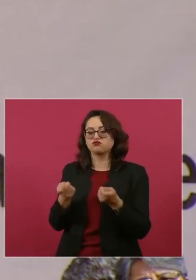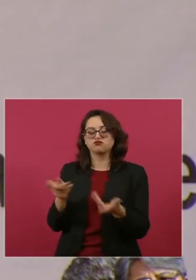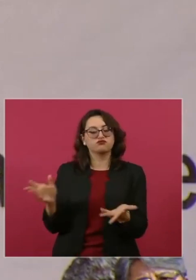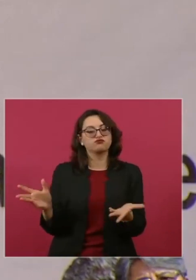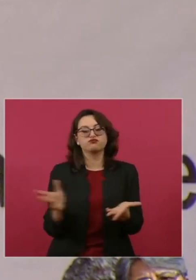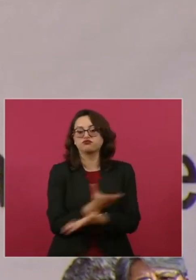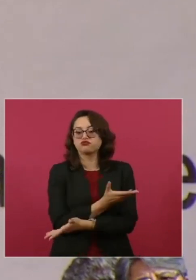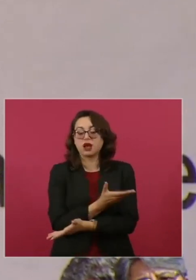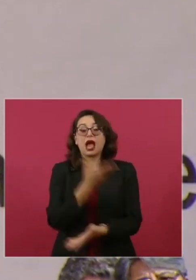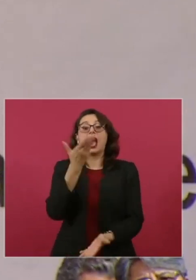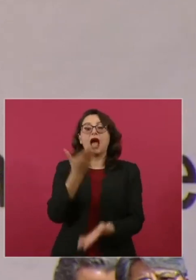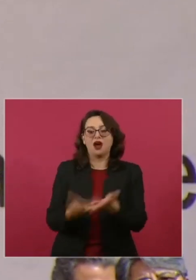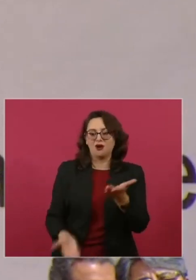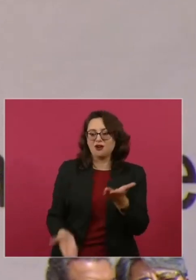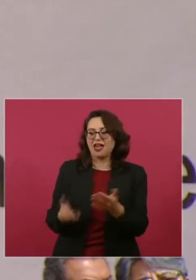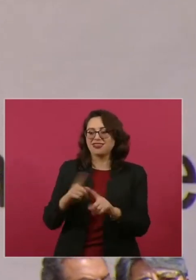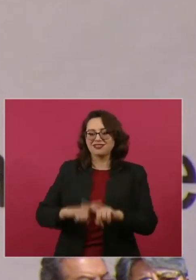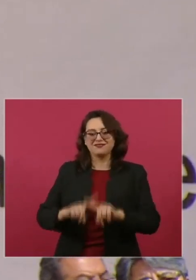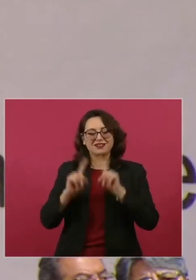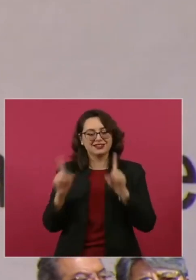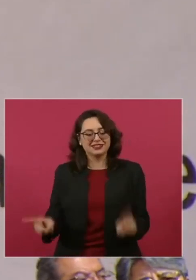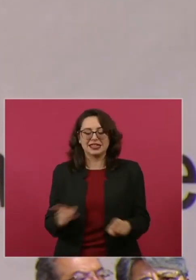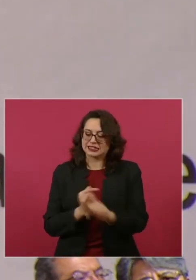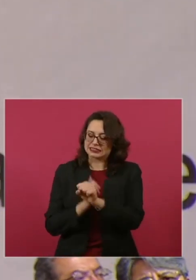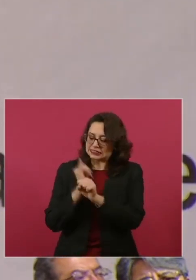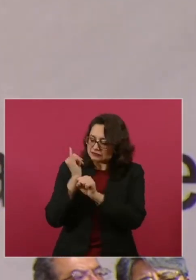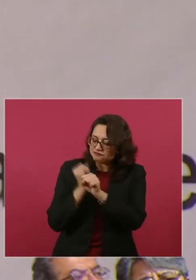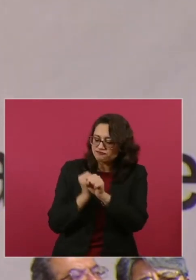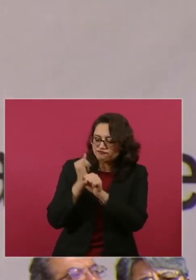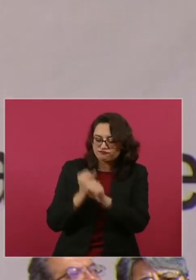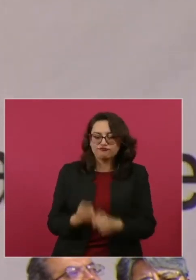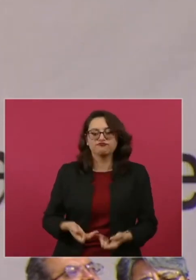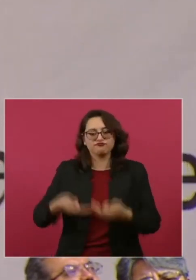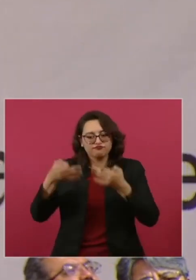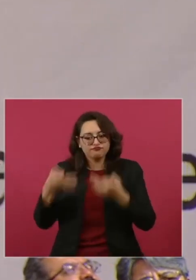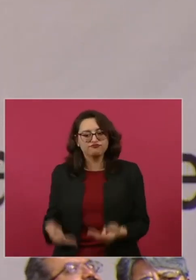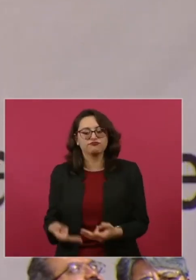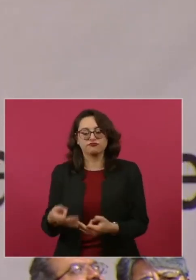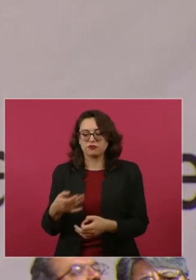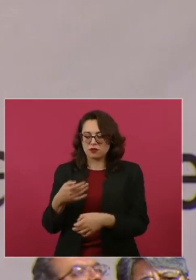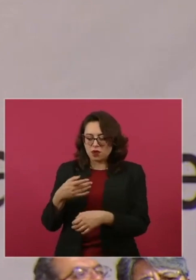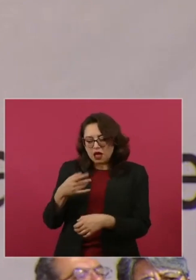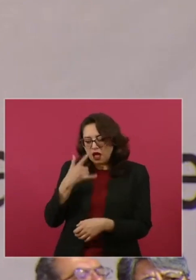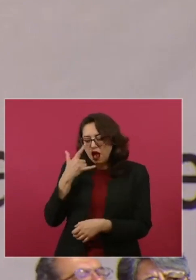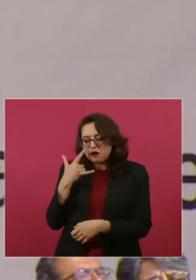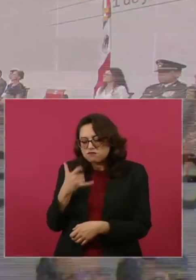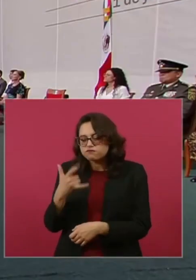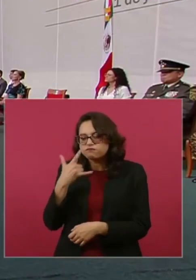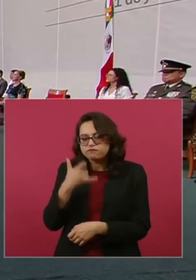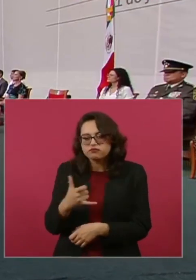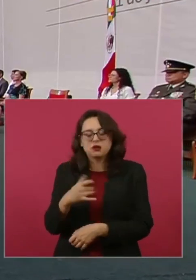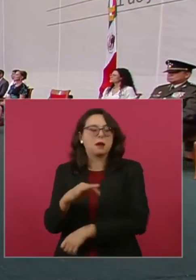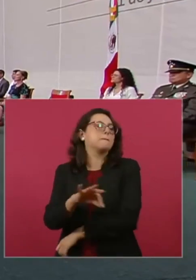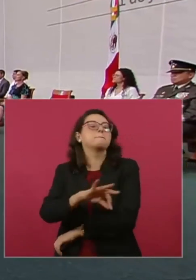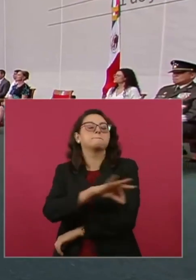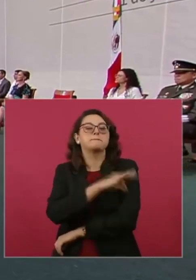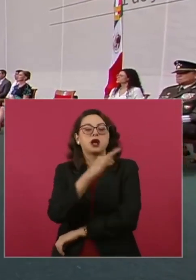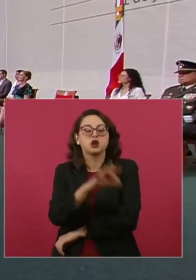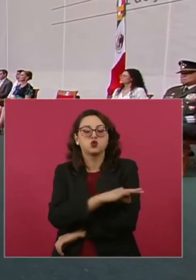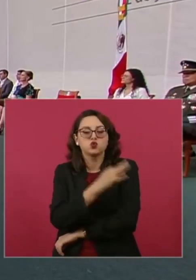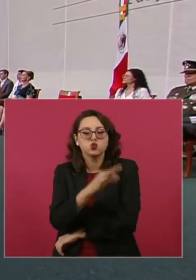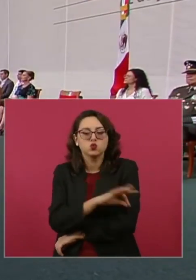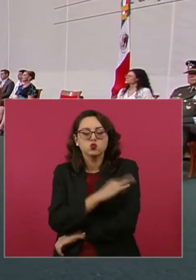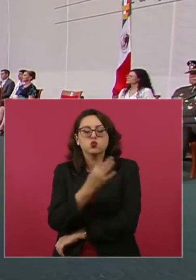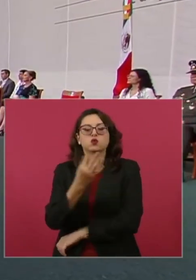now, la investigación para descubrir vacunas. We are leading the fight to discover new